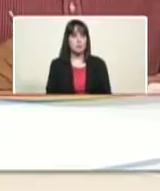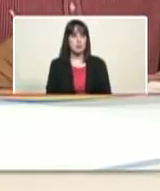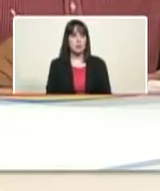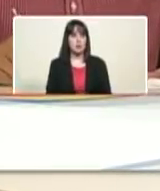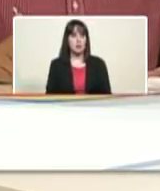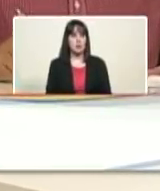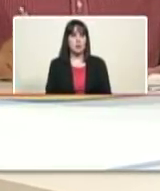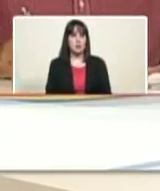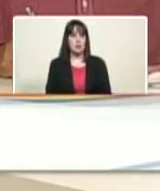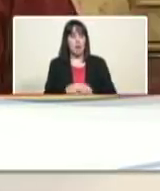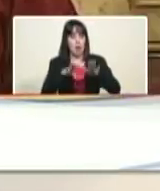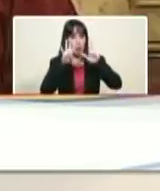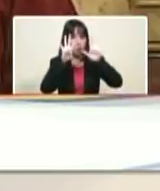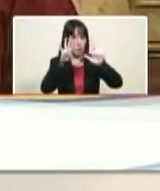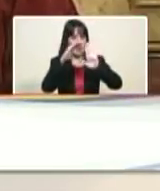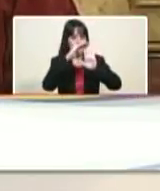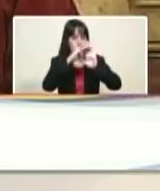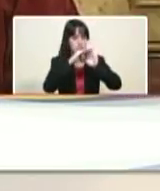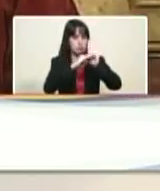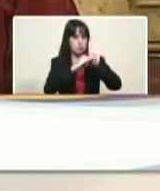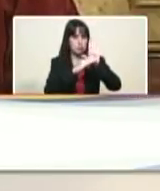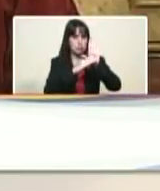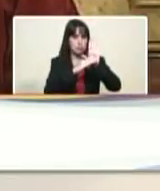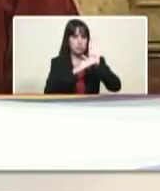Y en noveno lugar,